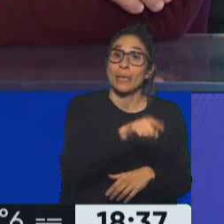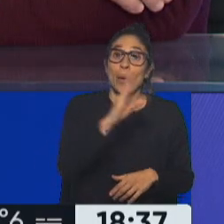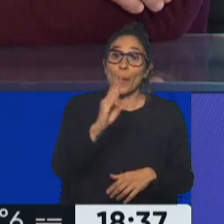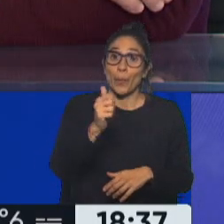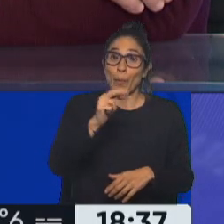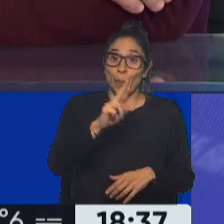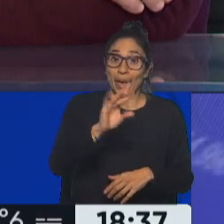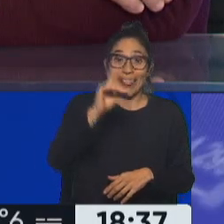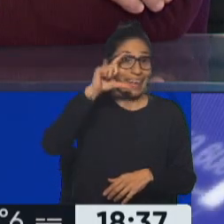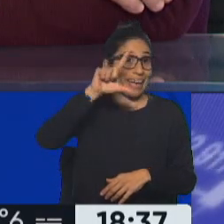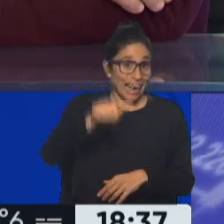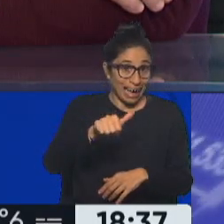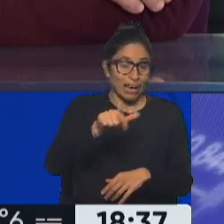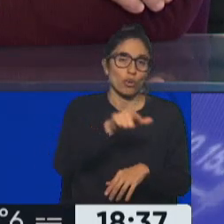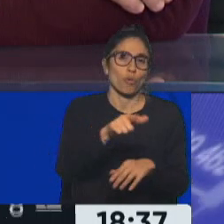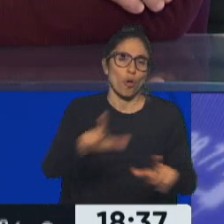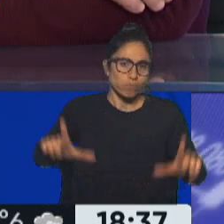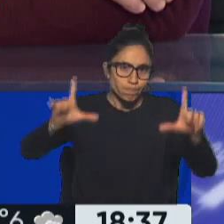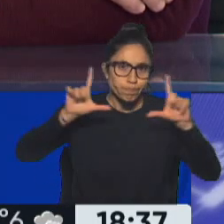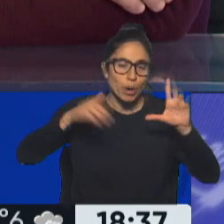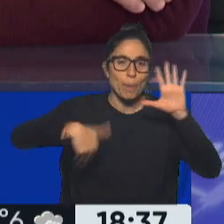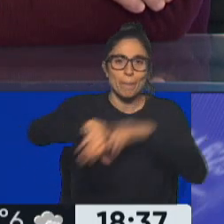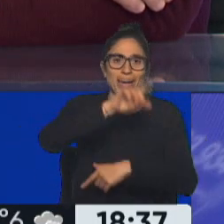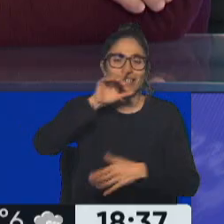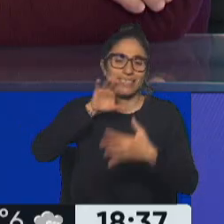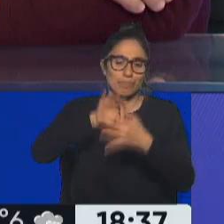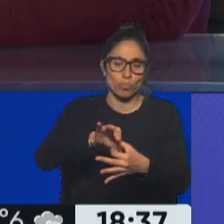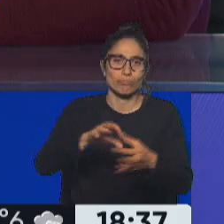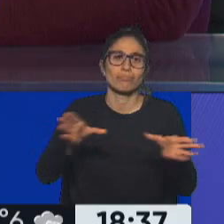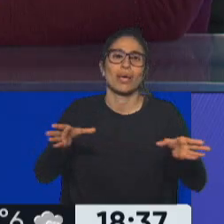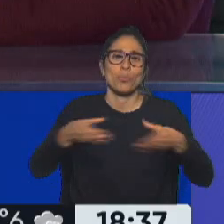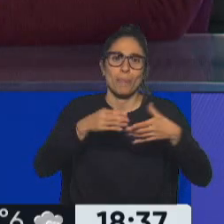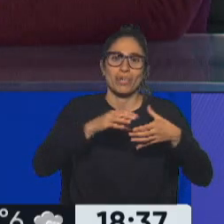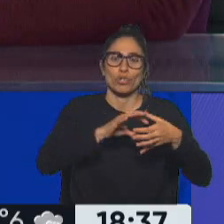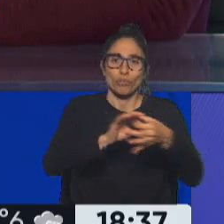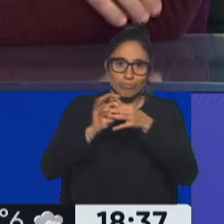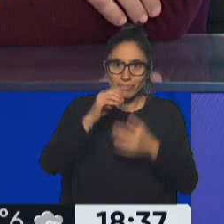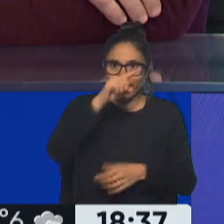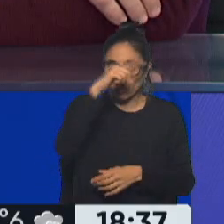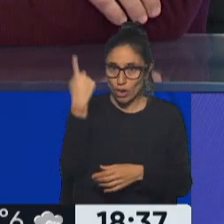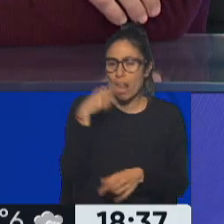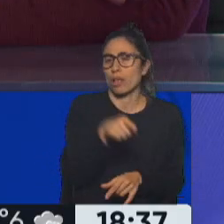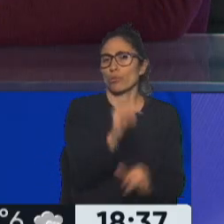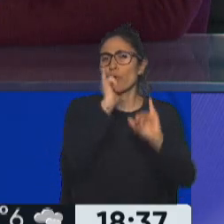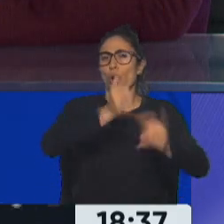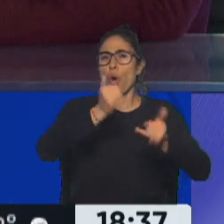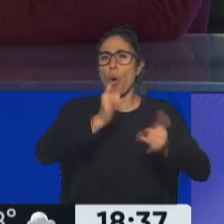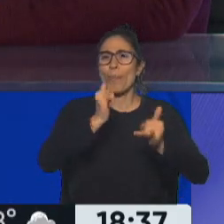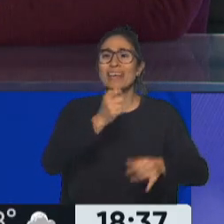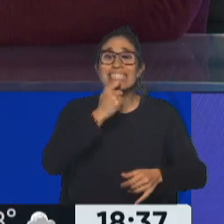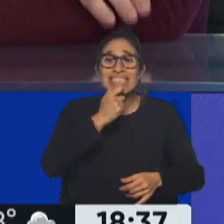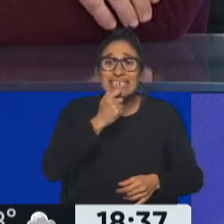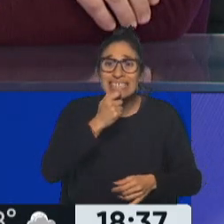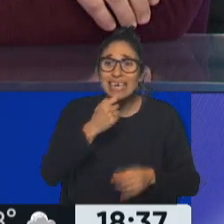del agrupamiento nacional, es un joven, muy joven, que probablemente en el caso de transformarse en primer ministro le va a